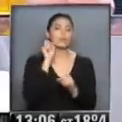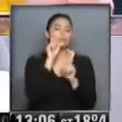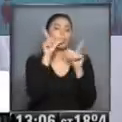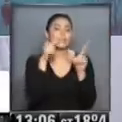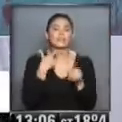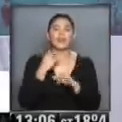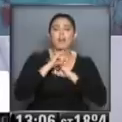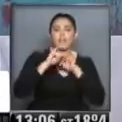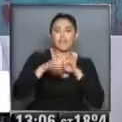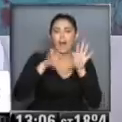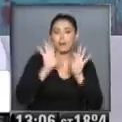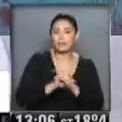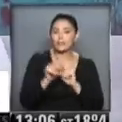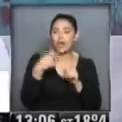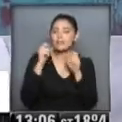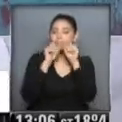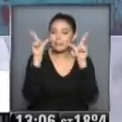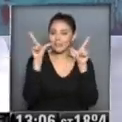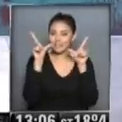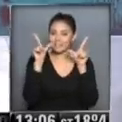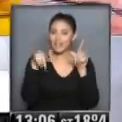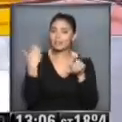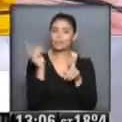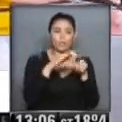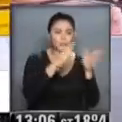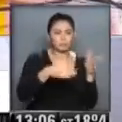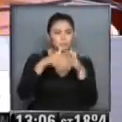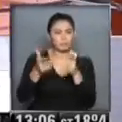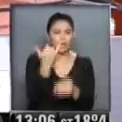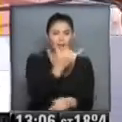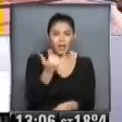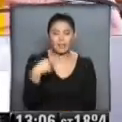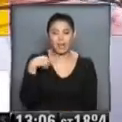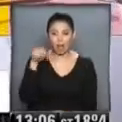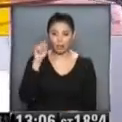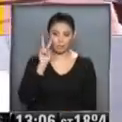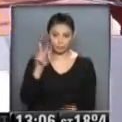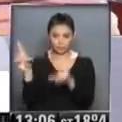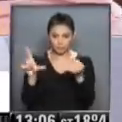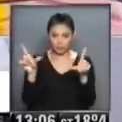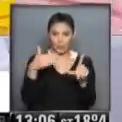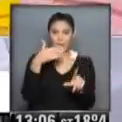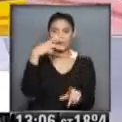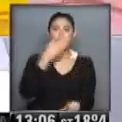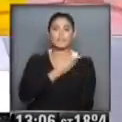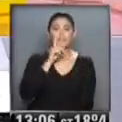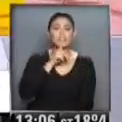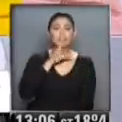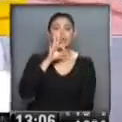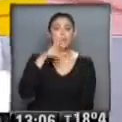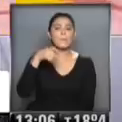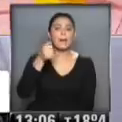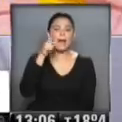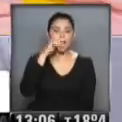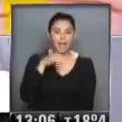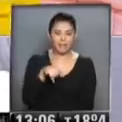no queremos adelantar todo lo que va a ocurrir en cualquiera de los escenarios. Estamos viendo a Fito Páez, que también será de la partida, un número que tiene